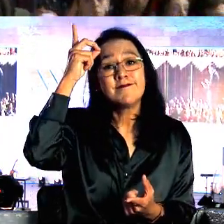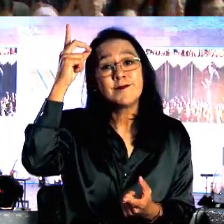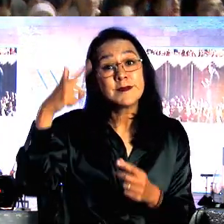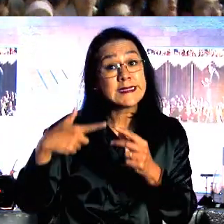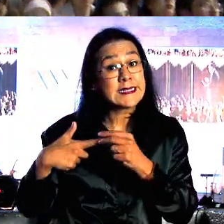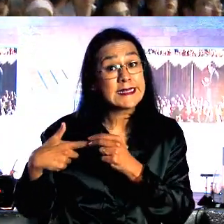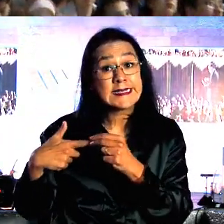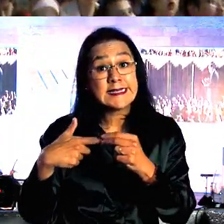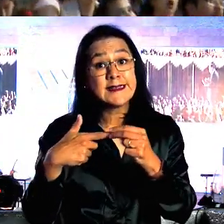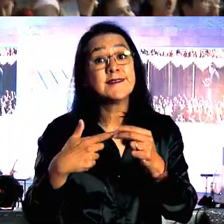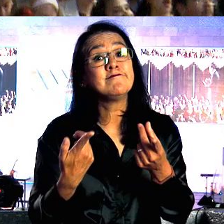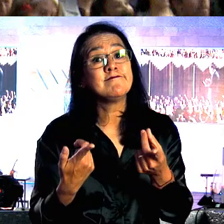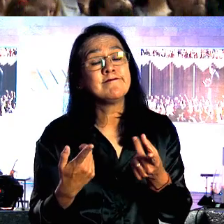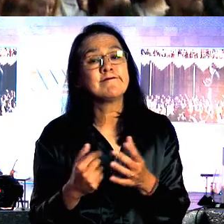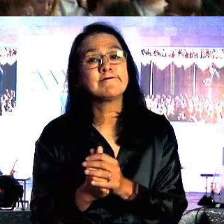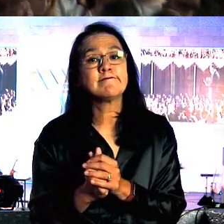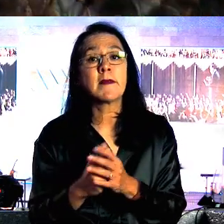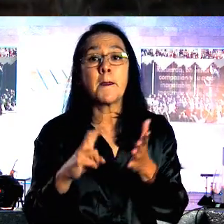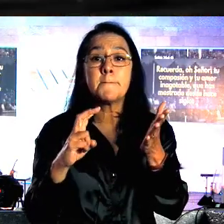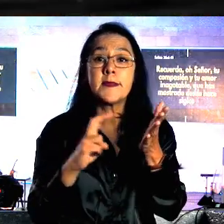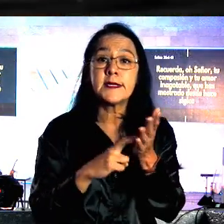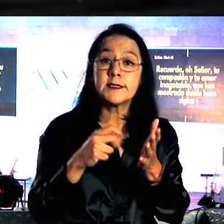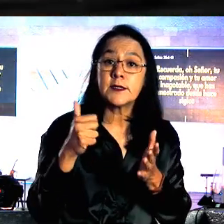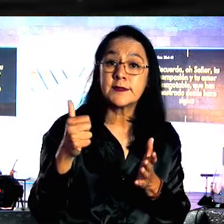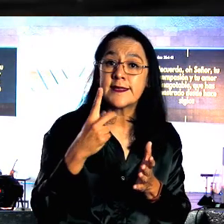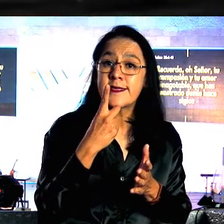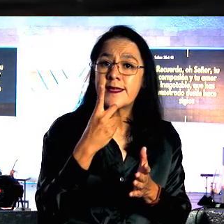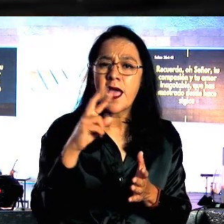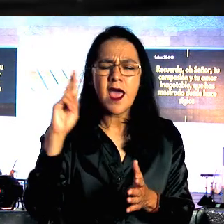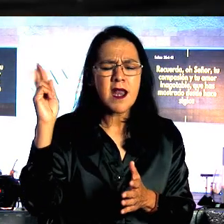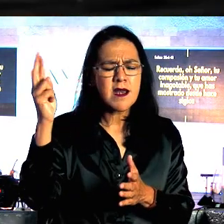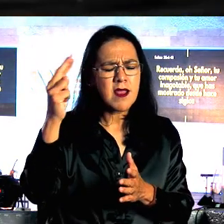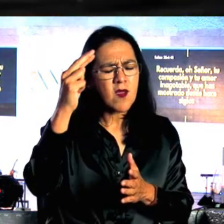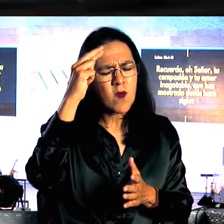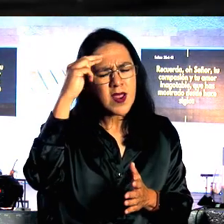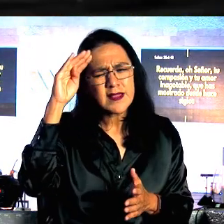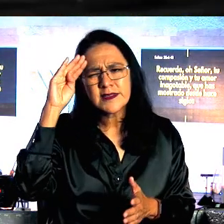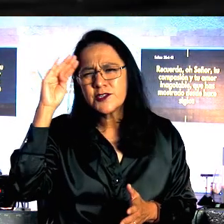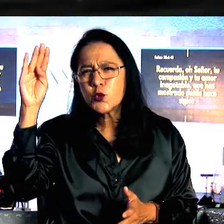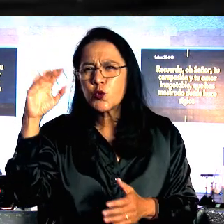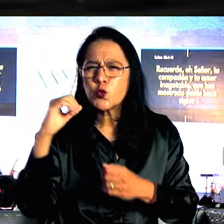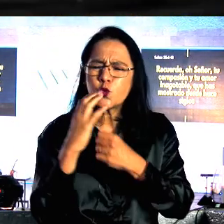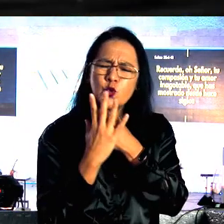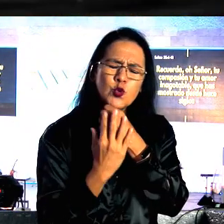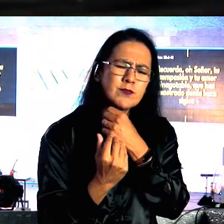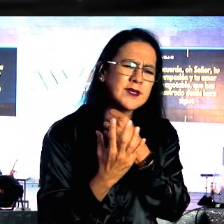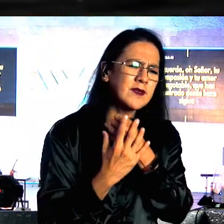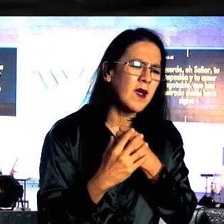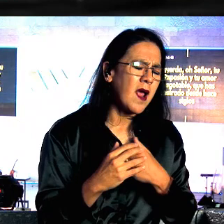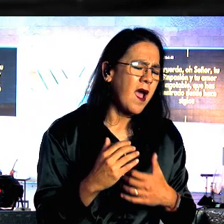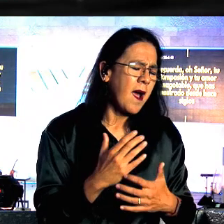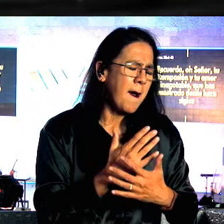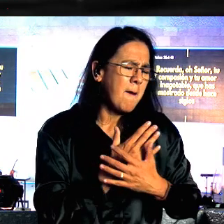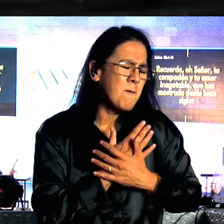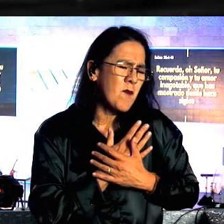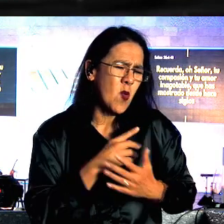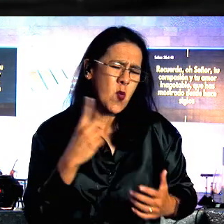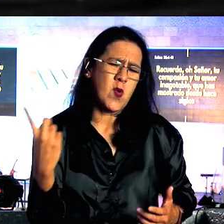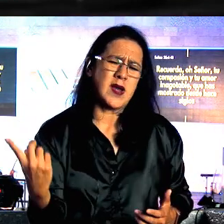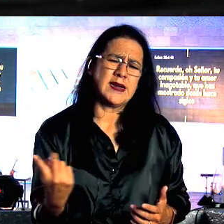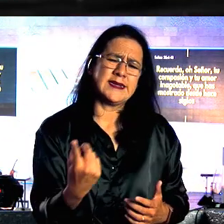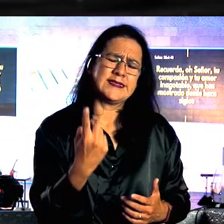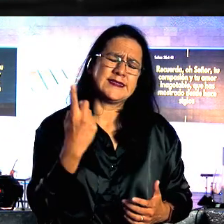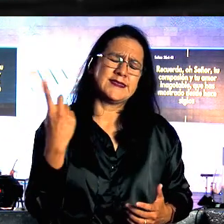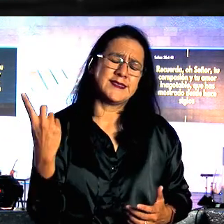el versículo 6 recuerda oh señor tu compasión y tu amor inagotable que has mostrado desde hace siglos